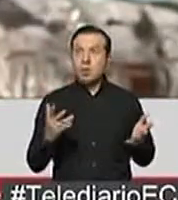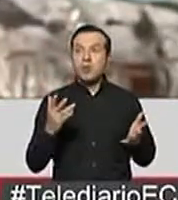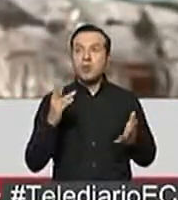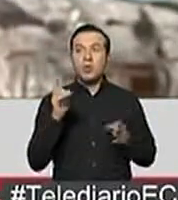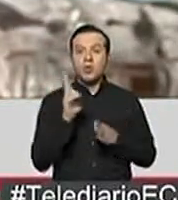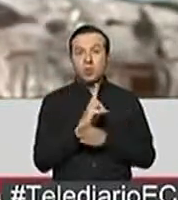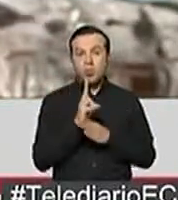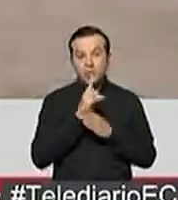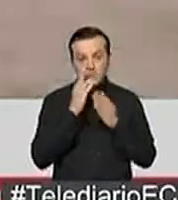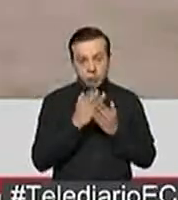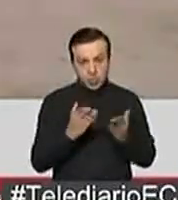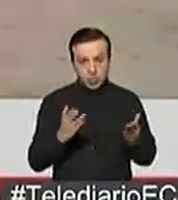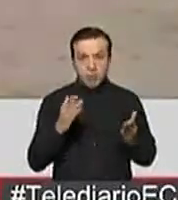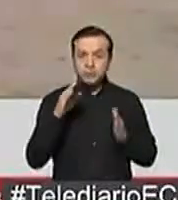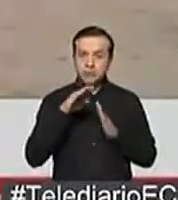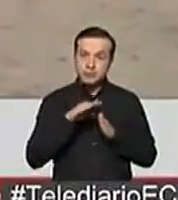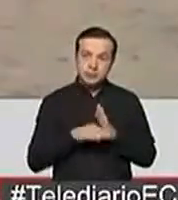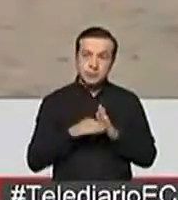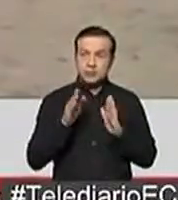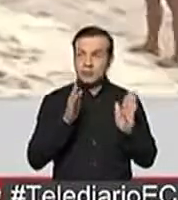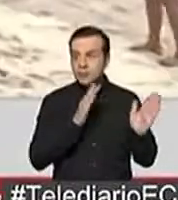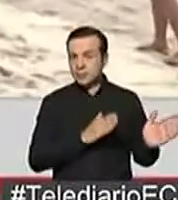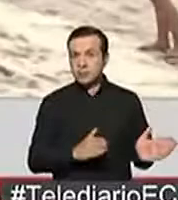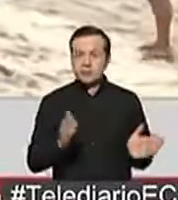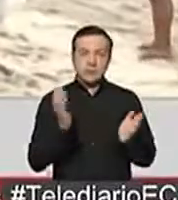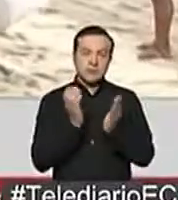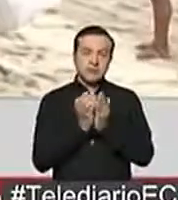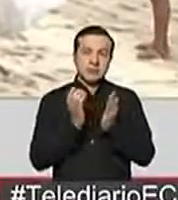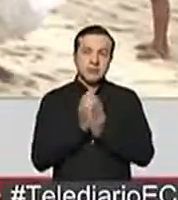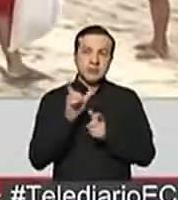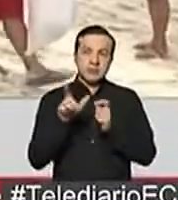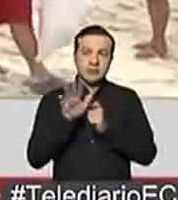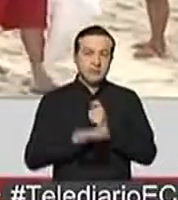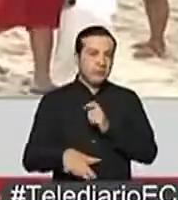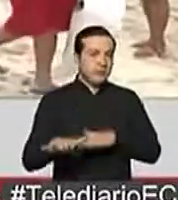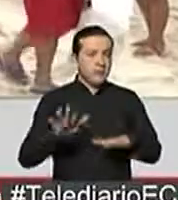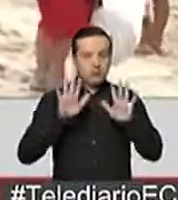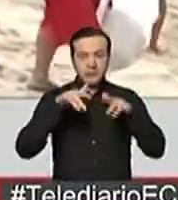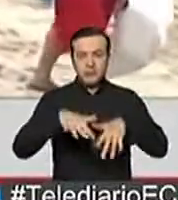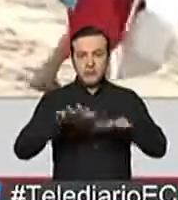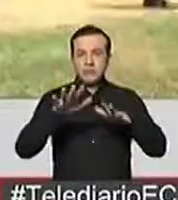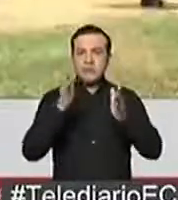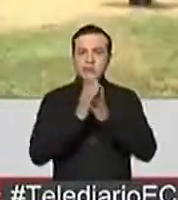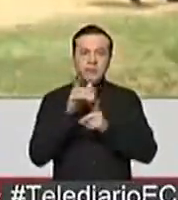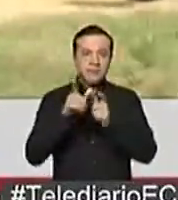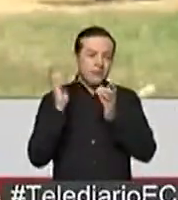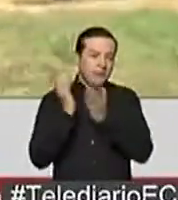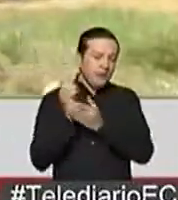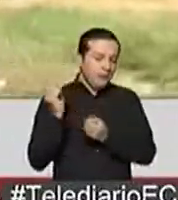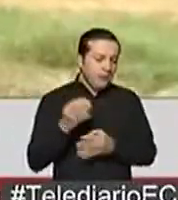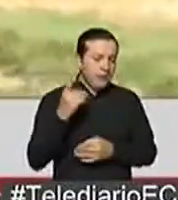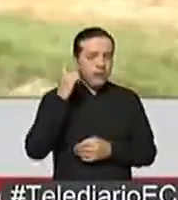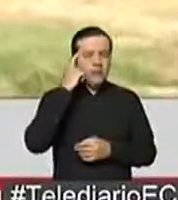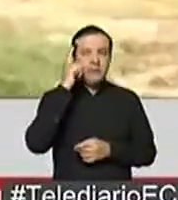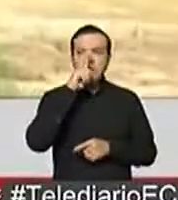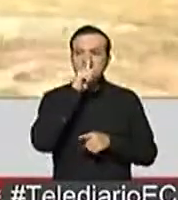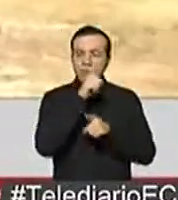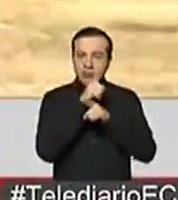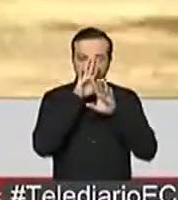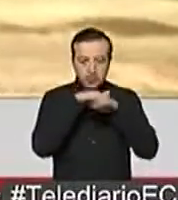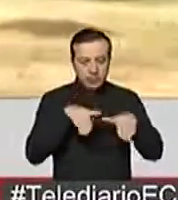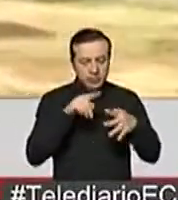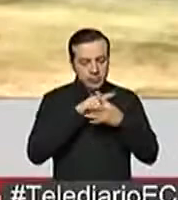este tipo de materiales. Para clasificar la basura que los usuarios del balneario botan en la playa, se contó con alumnos de